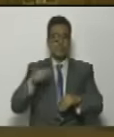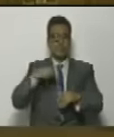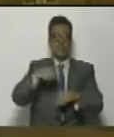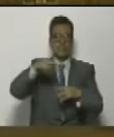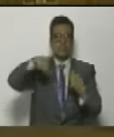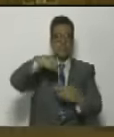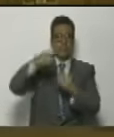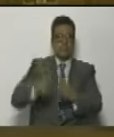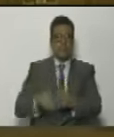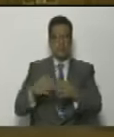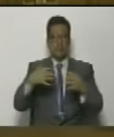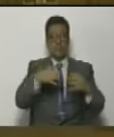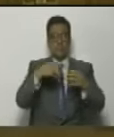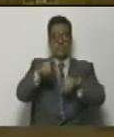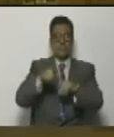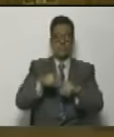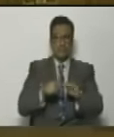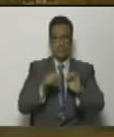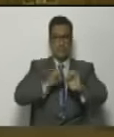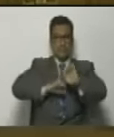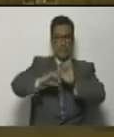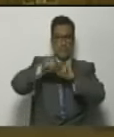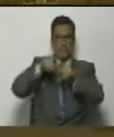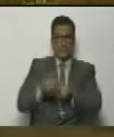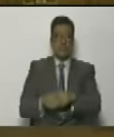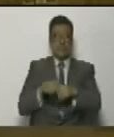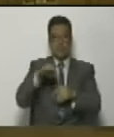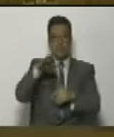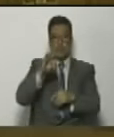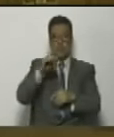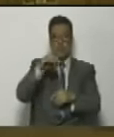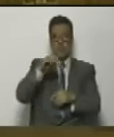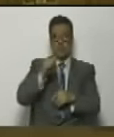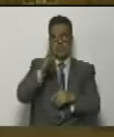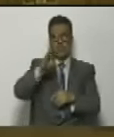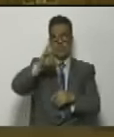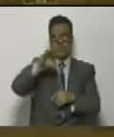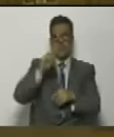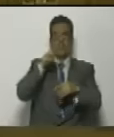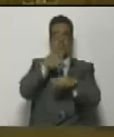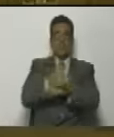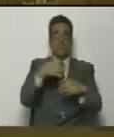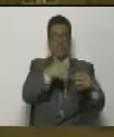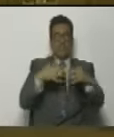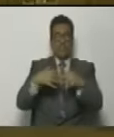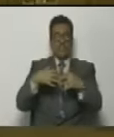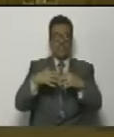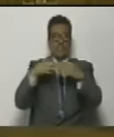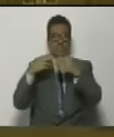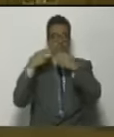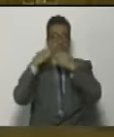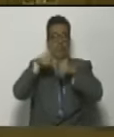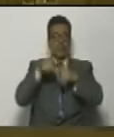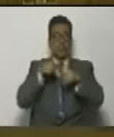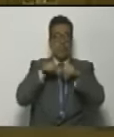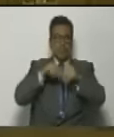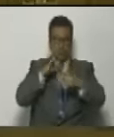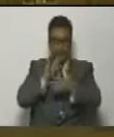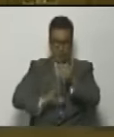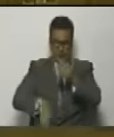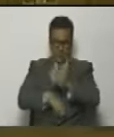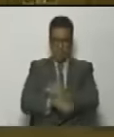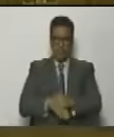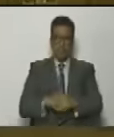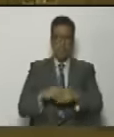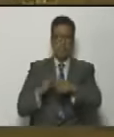revolucionario combativo antiimperialista, Fabricio Ojeda, ya incorporado en la lucha guerrillera, se marchó